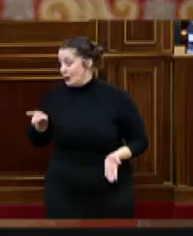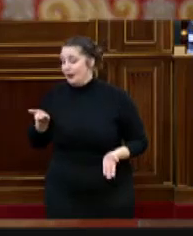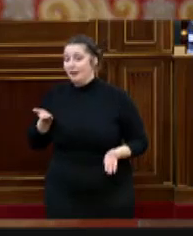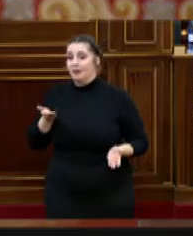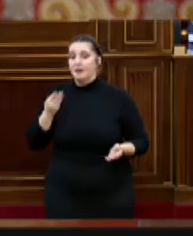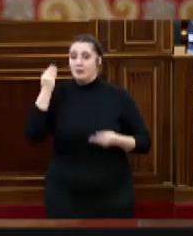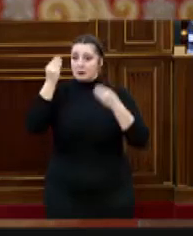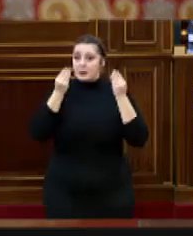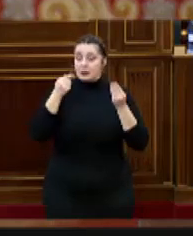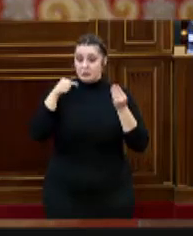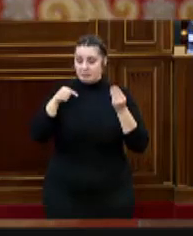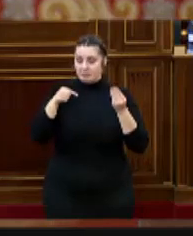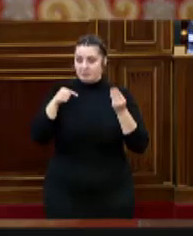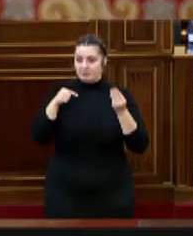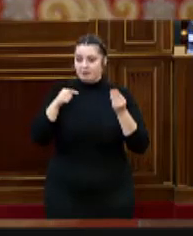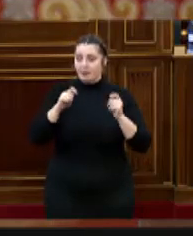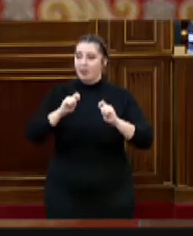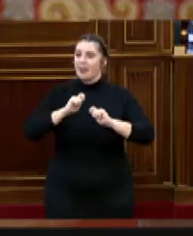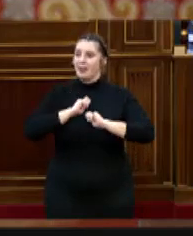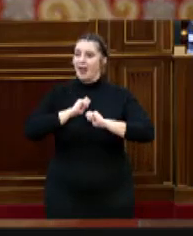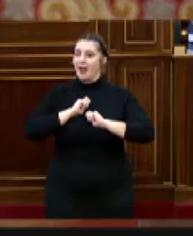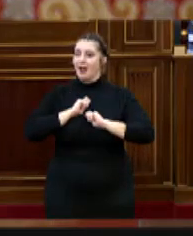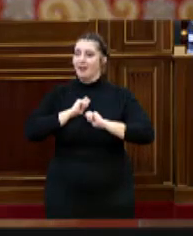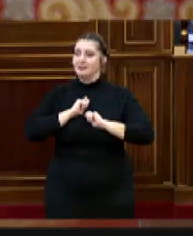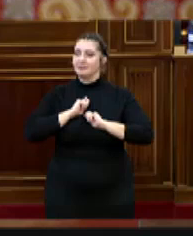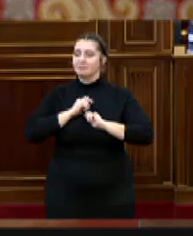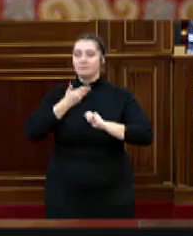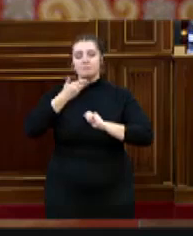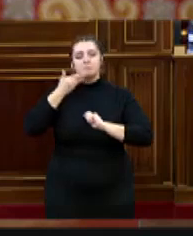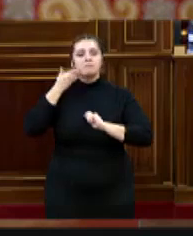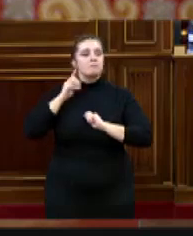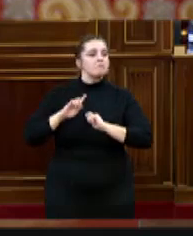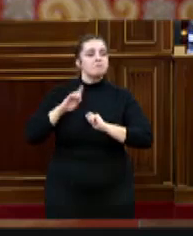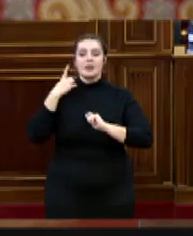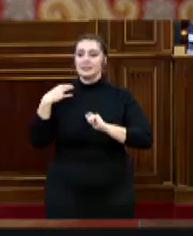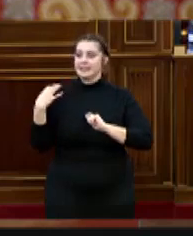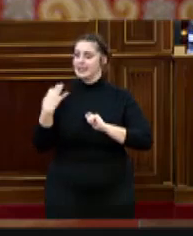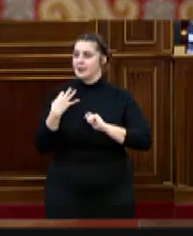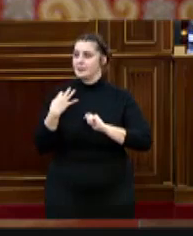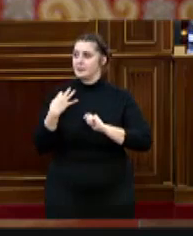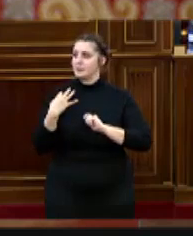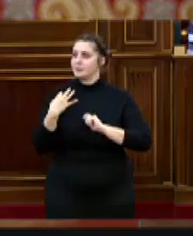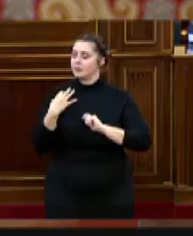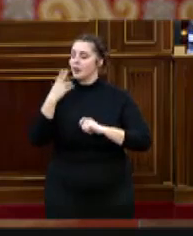lo que sí lo que sí quería es en este sentido manifestar es el compromiso